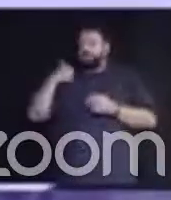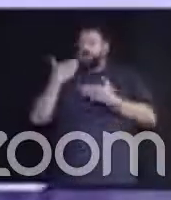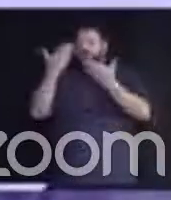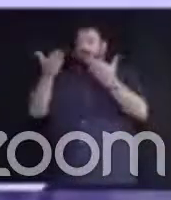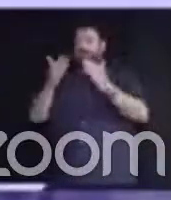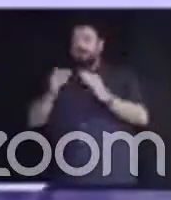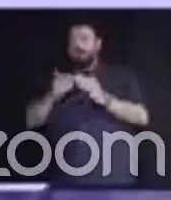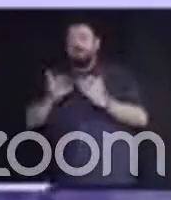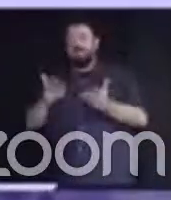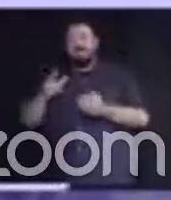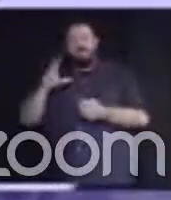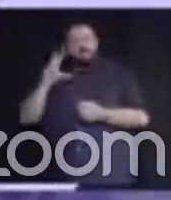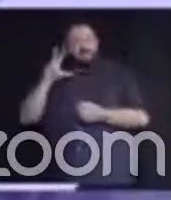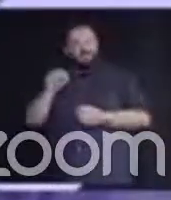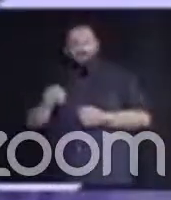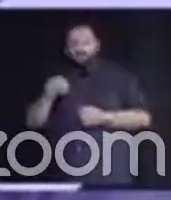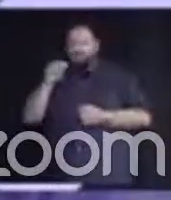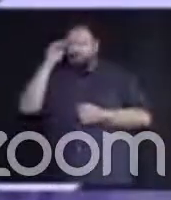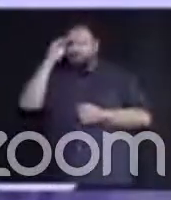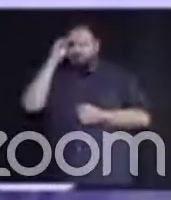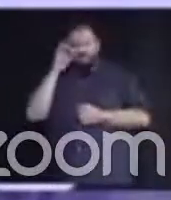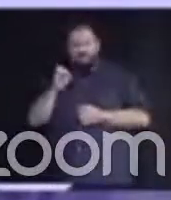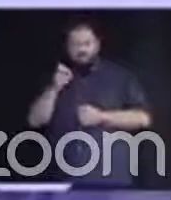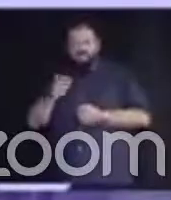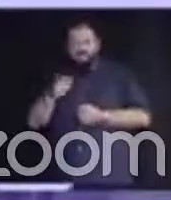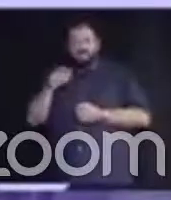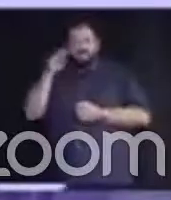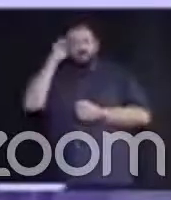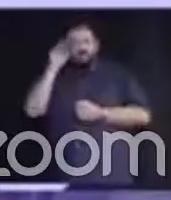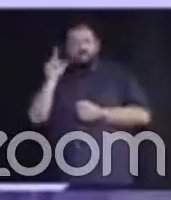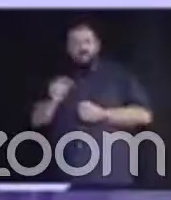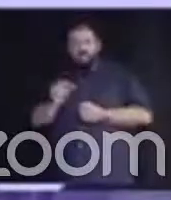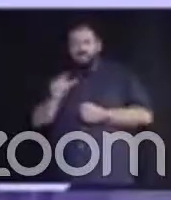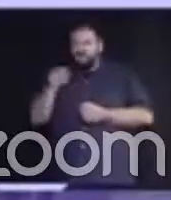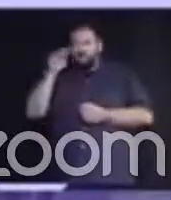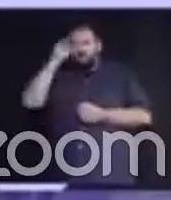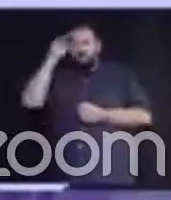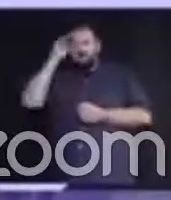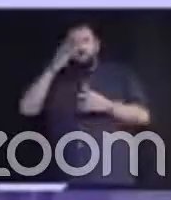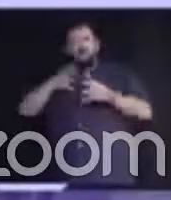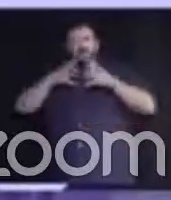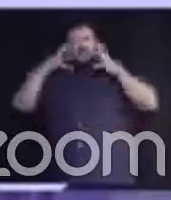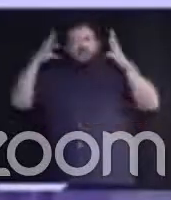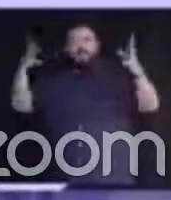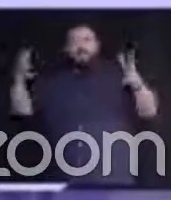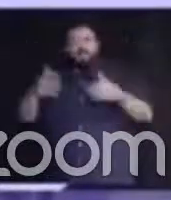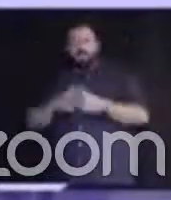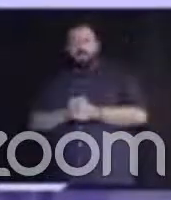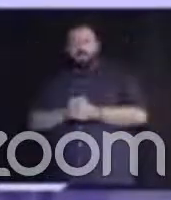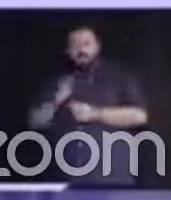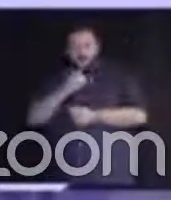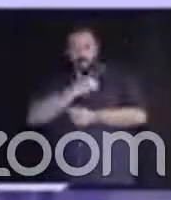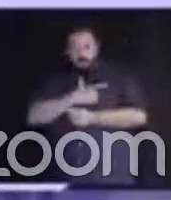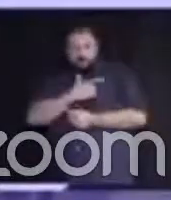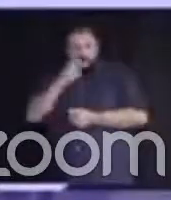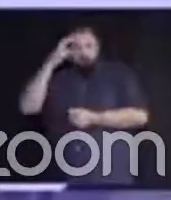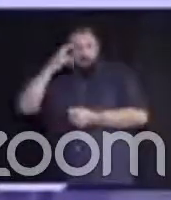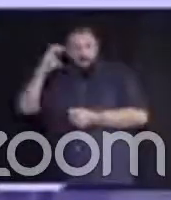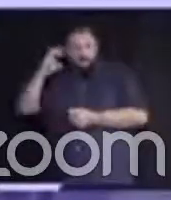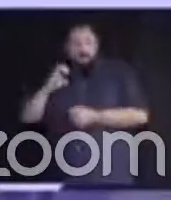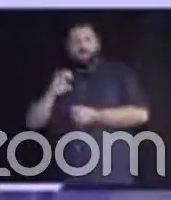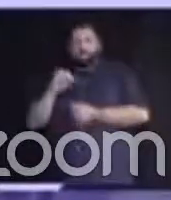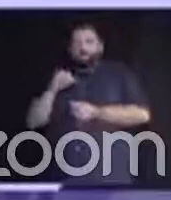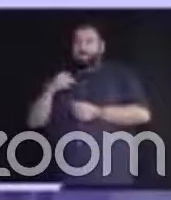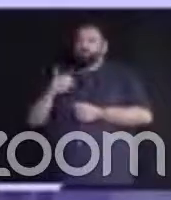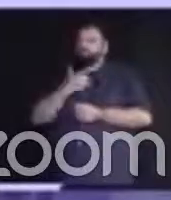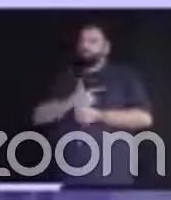ya no piensen así. Eso es pensar corto, piensen en grande. Les gustó viajar, entonces, o